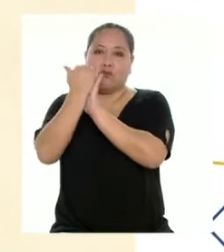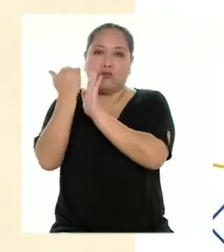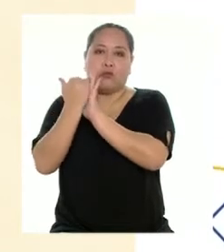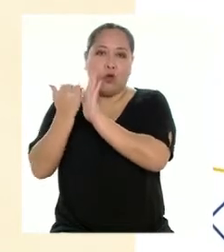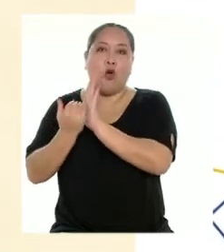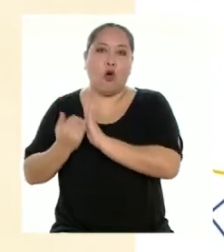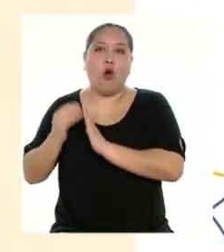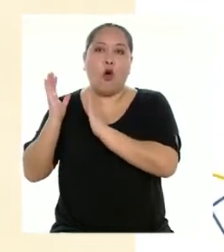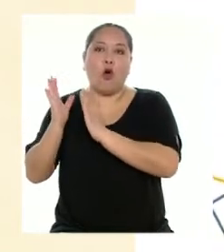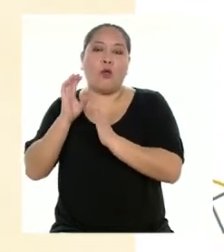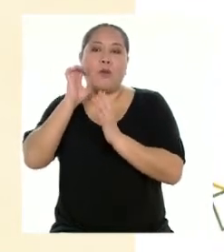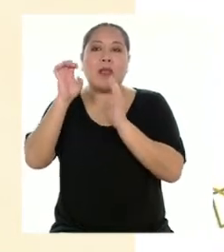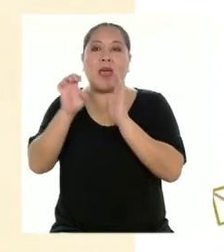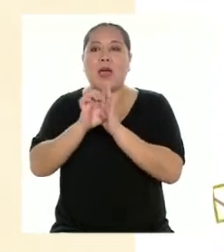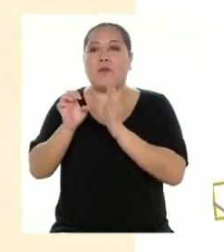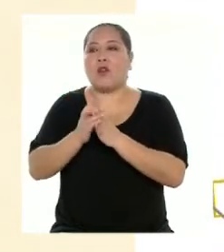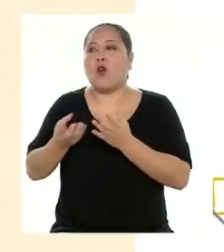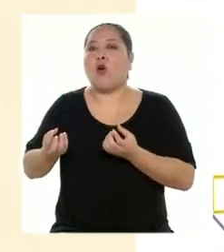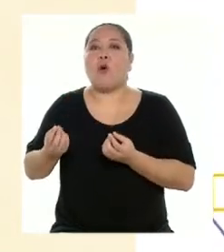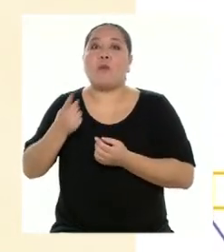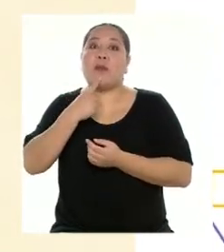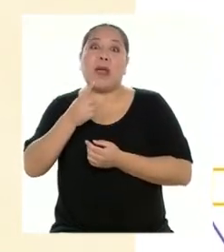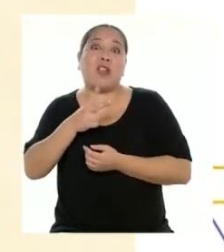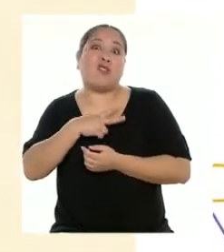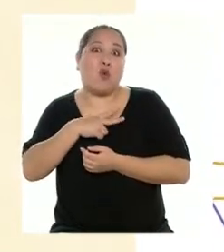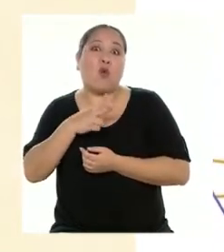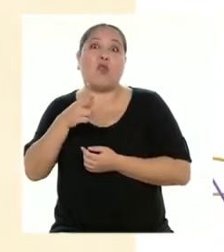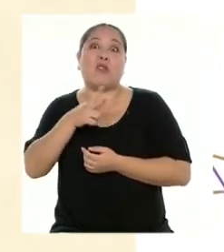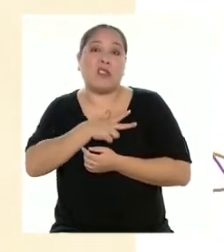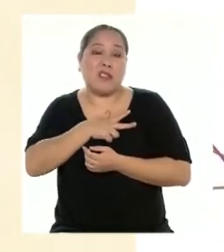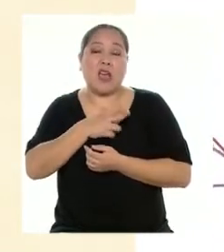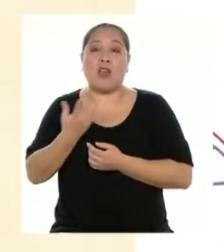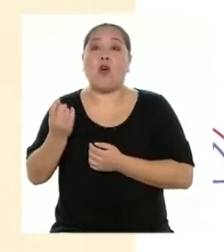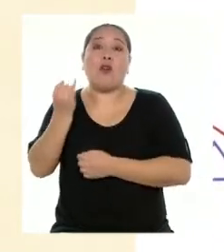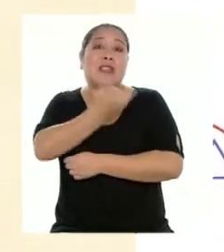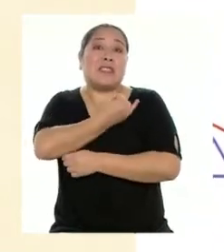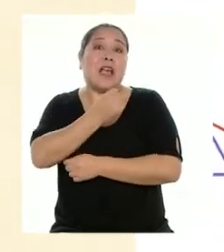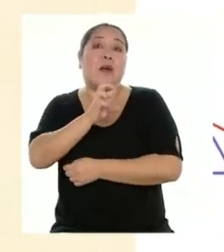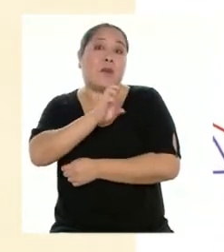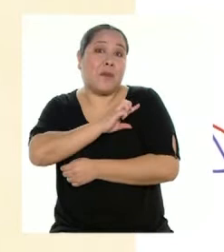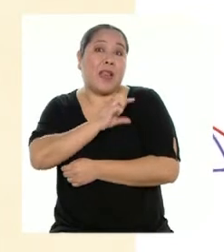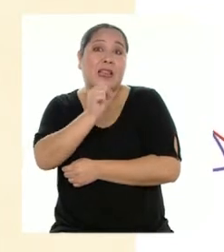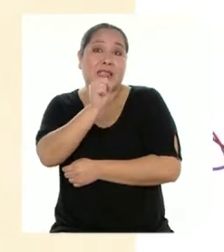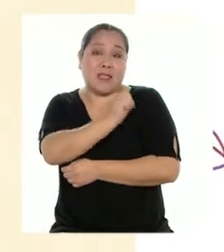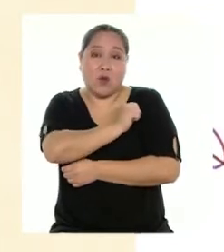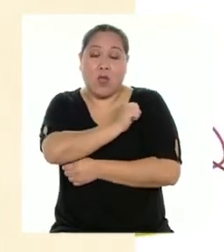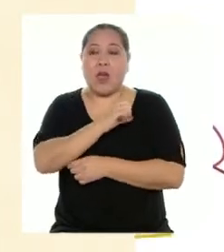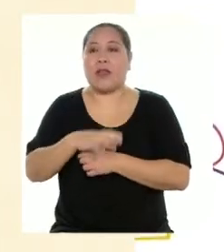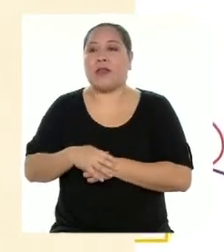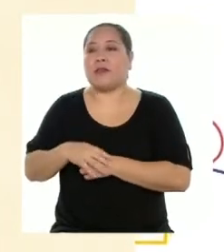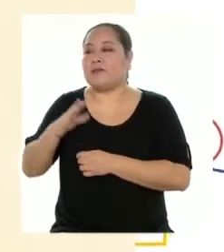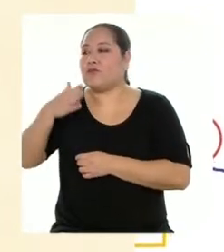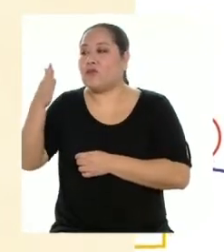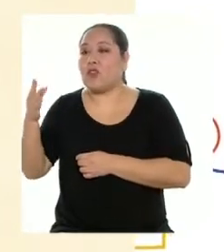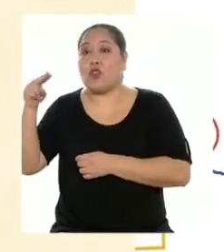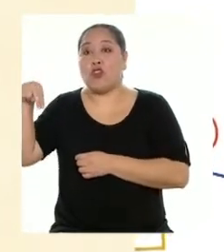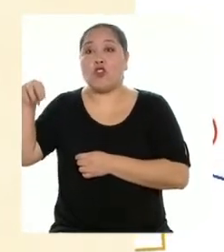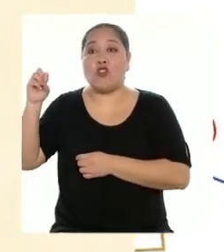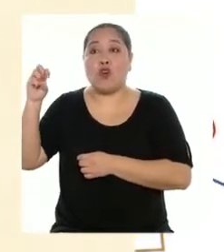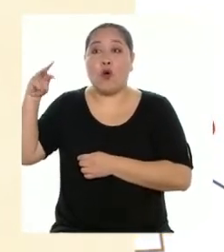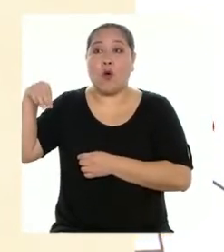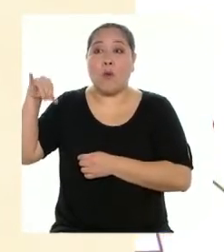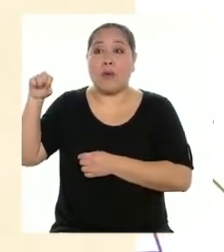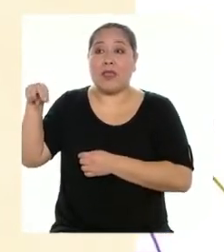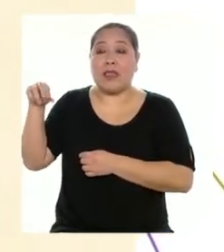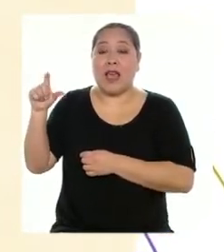por ejemplo, los niveles de escolaridad inicial, primaria y secundaria. Variables cualitativas nominales, cuando las